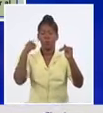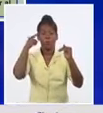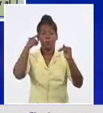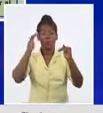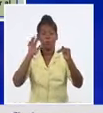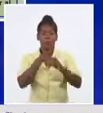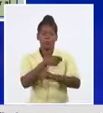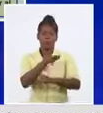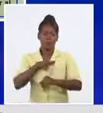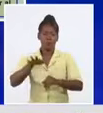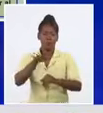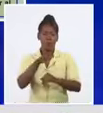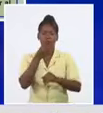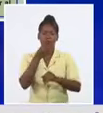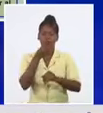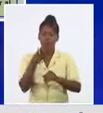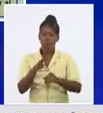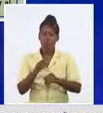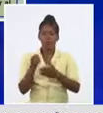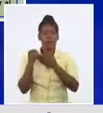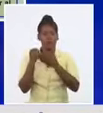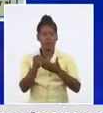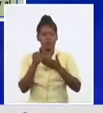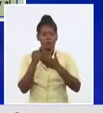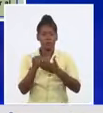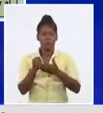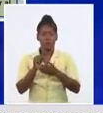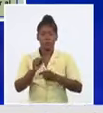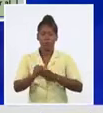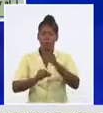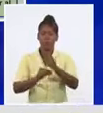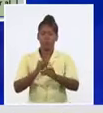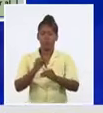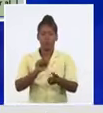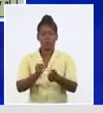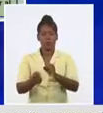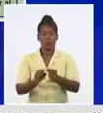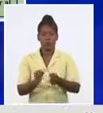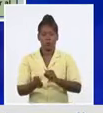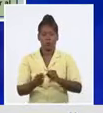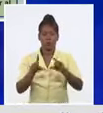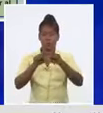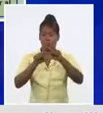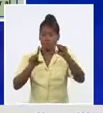pueda mantener esta reducción. En resumen, en Cuba ya con